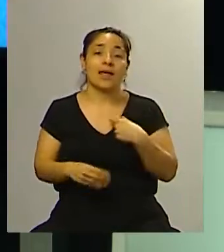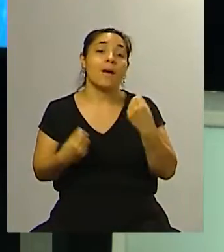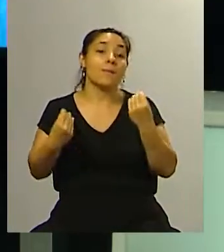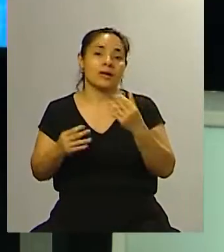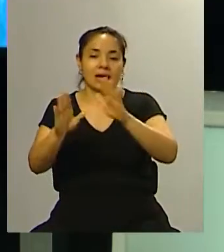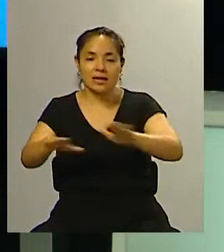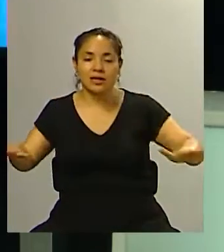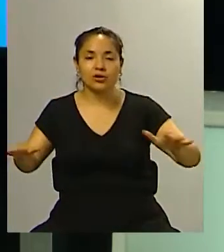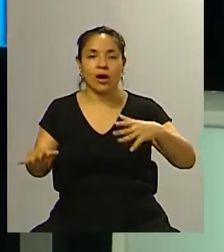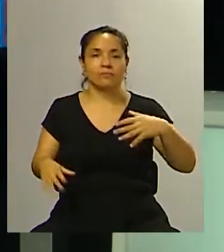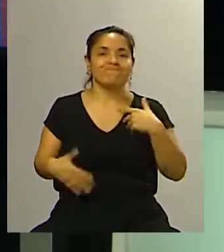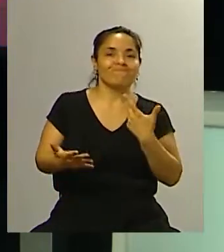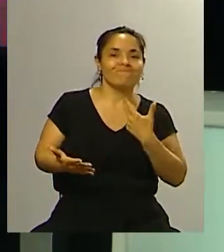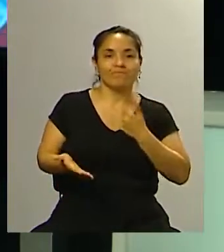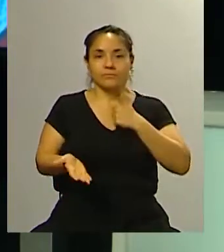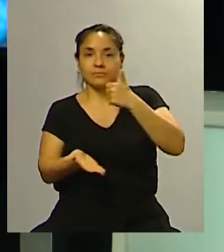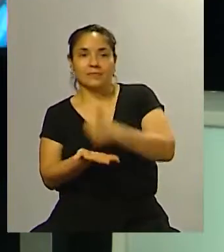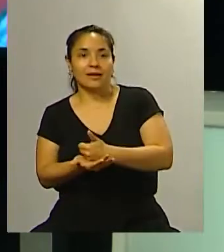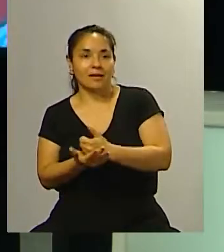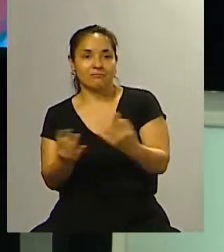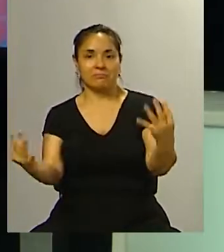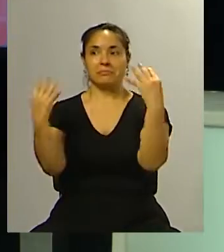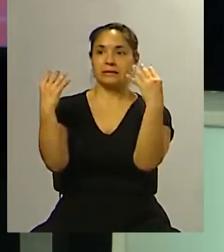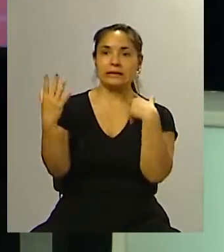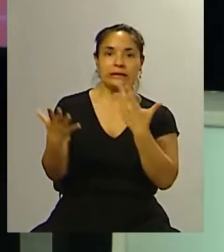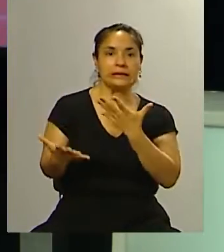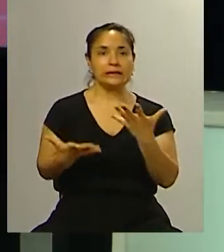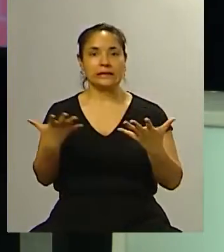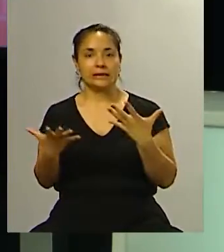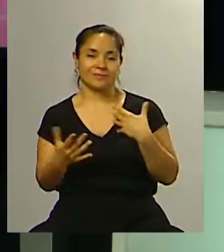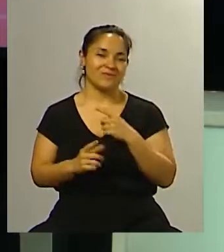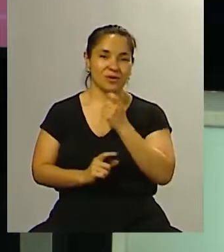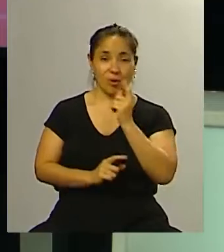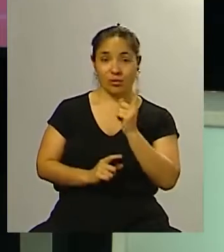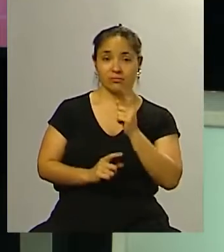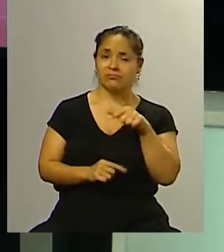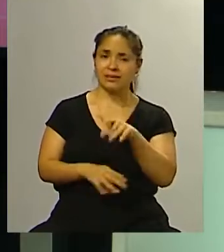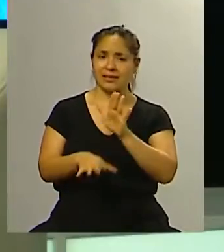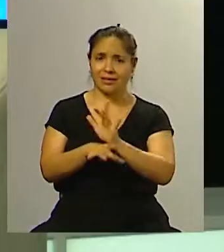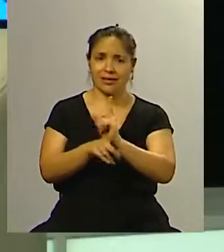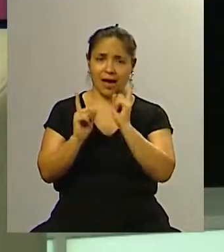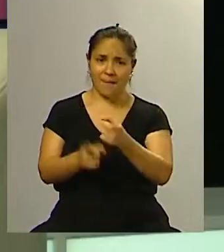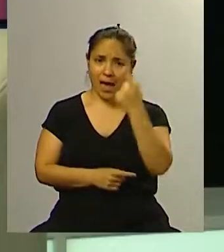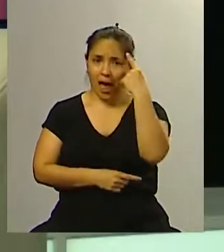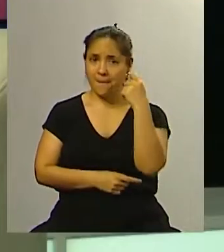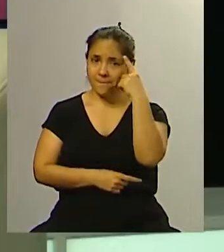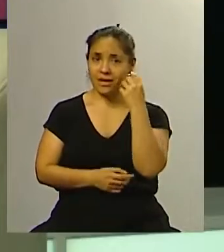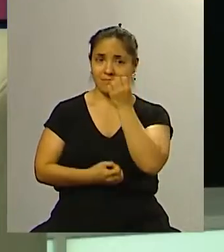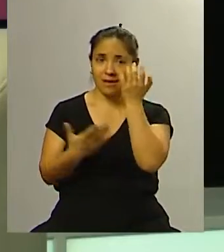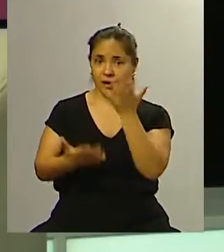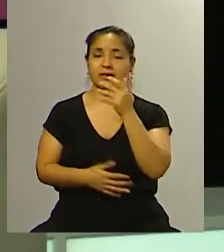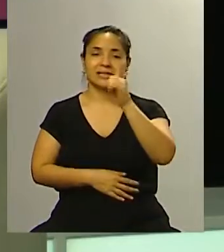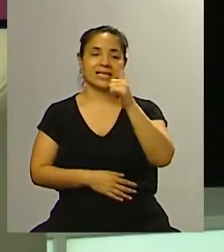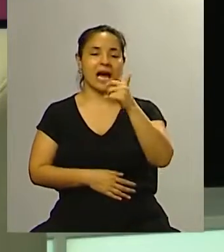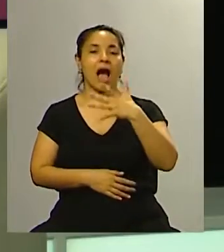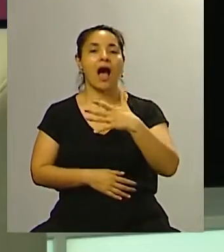ponerse frente al aula, pasar una lección, es todo un tema y esto también me ayuda y mucho. Exactamente, sí, ahí fortalece la